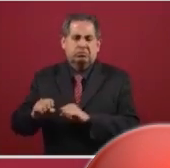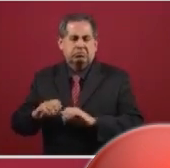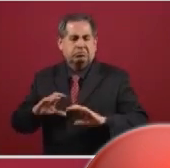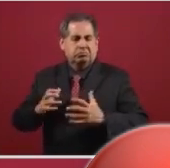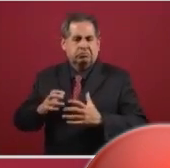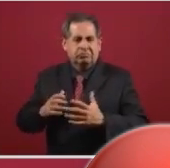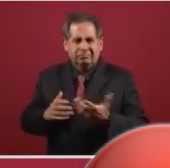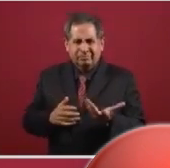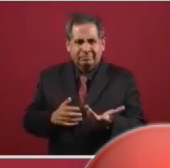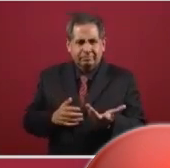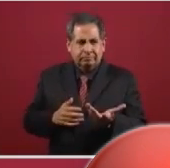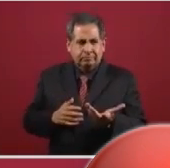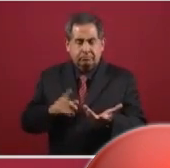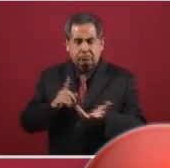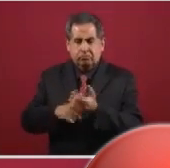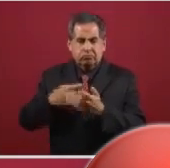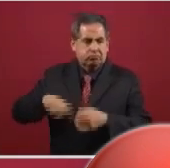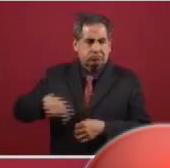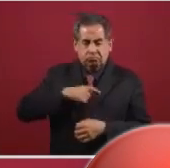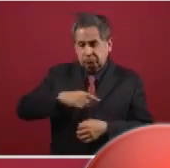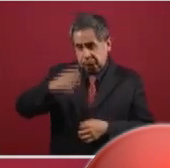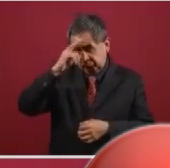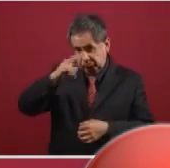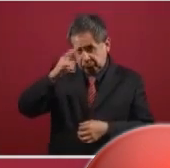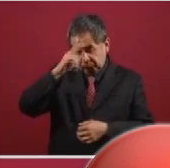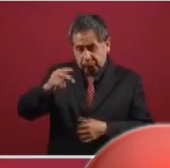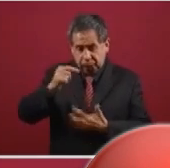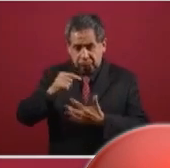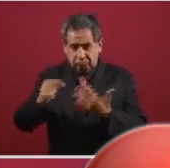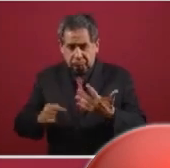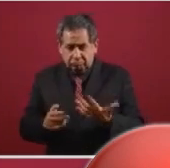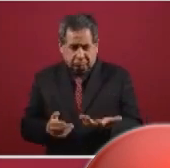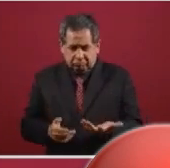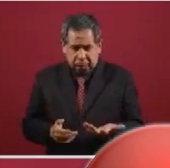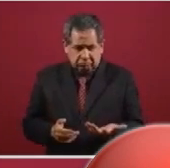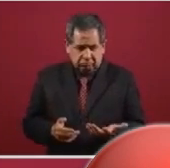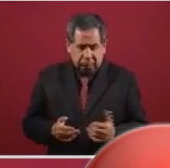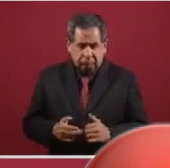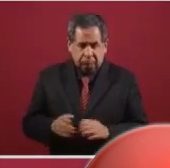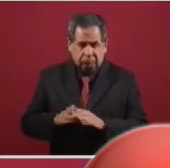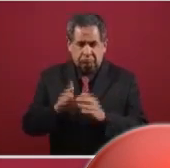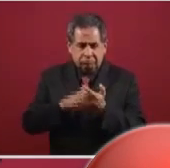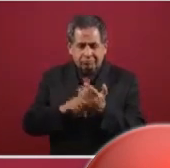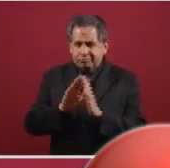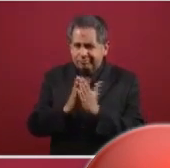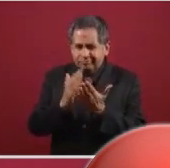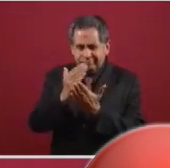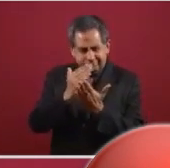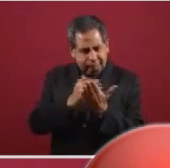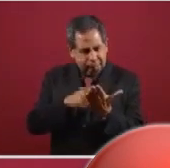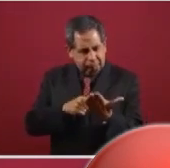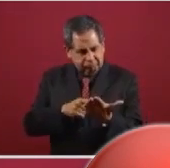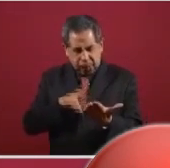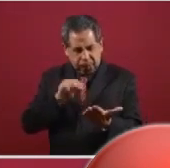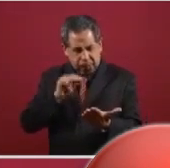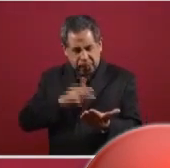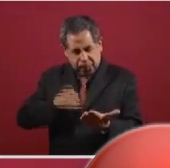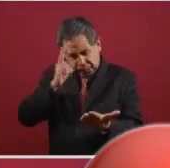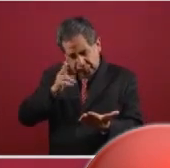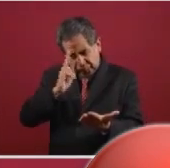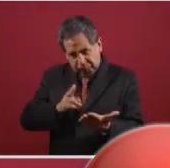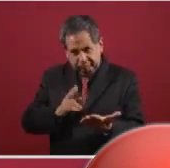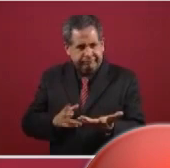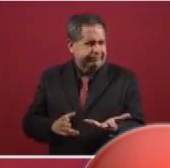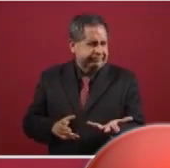incluso a prohibir los contenidos de libros que